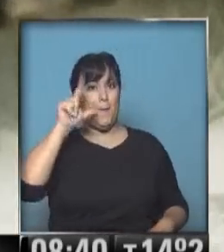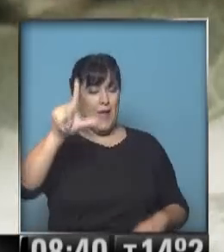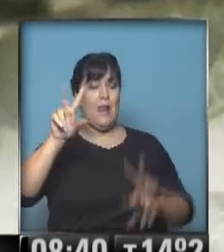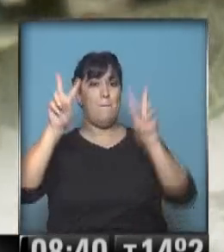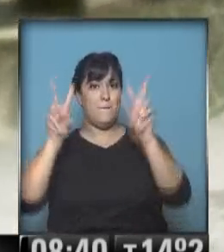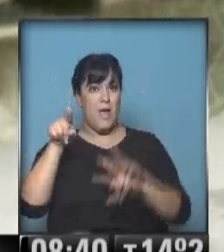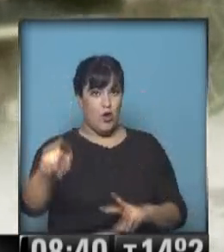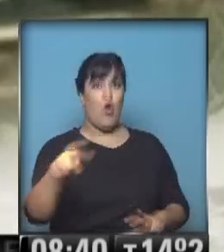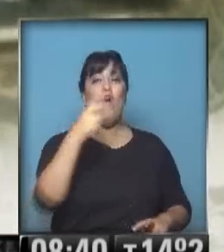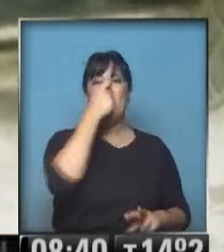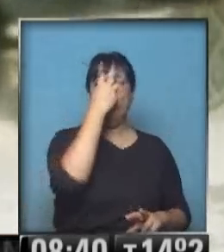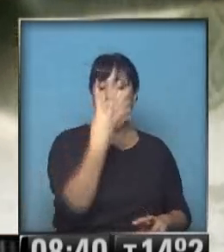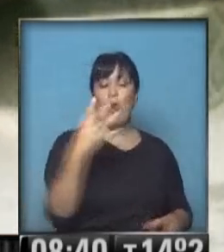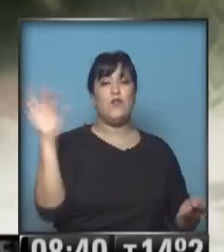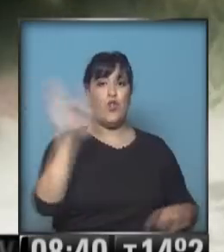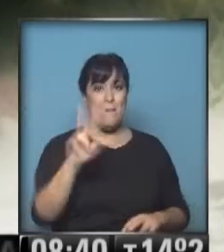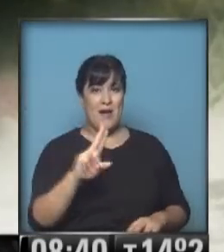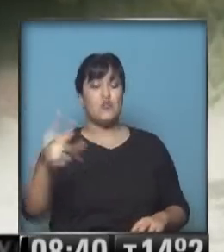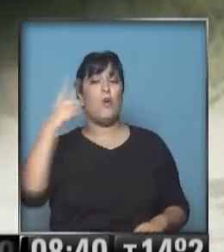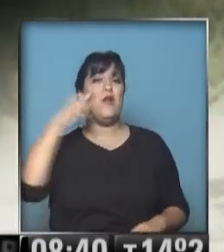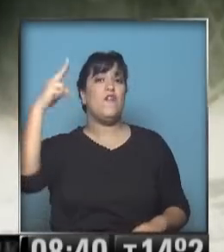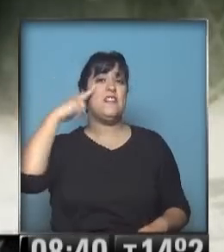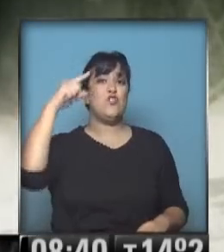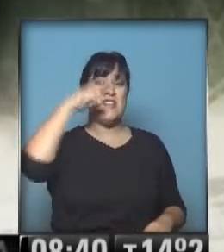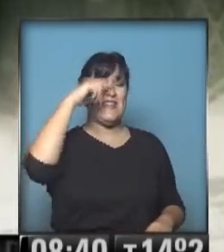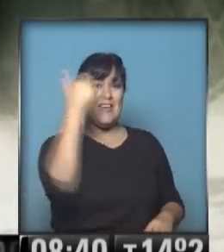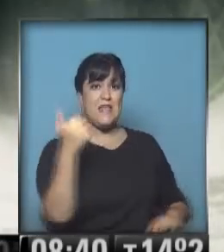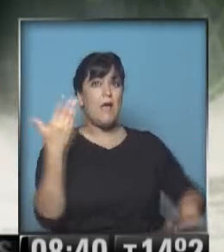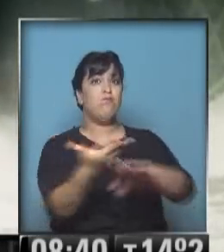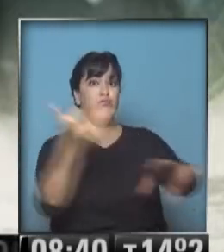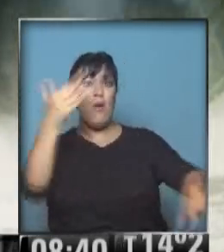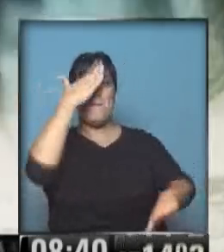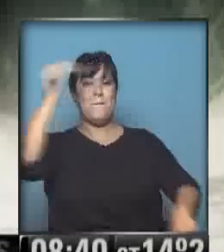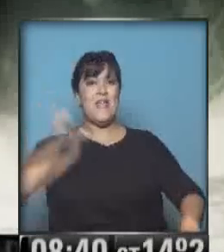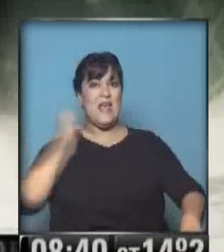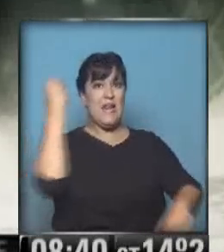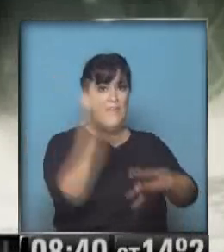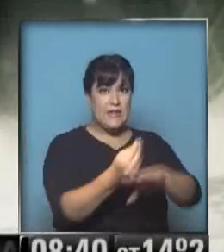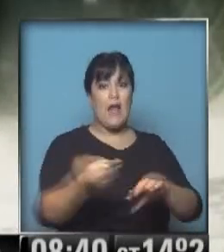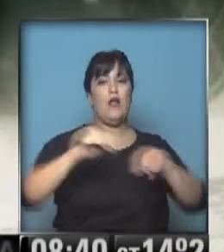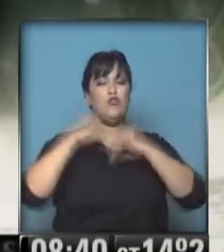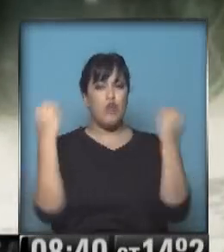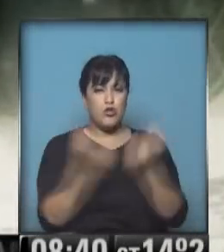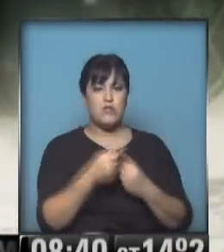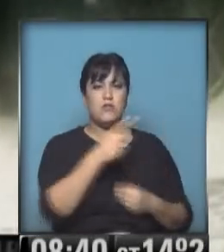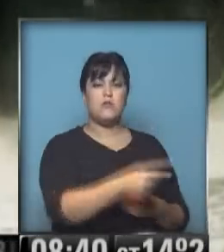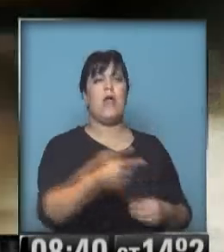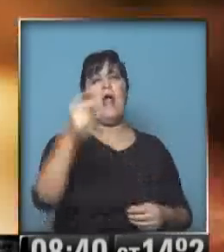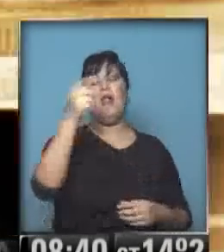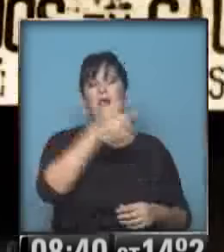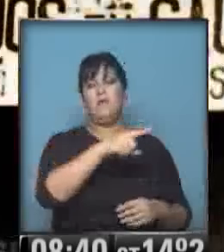del 24 de marzo de 1976 deuda alcanzaba los 5295 millones de